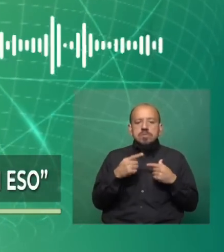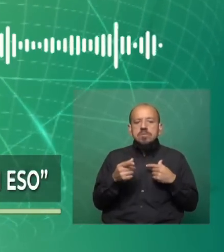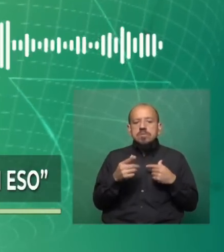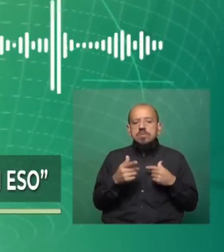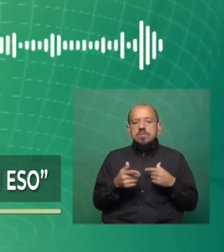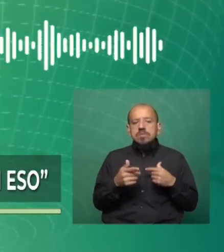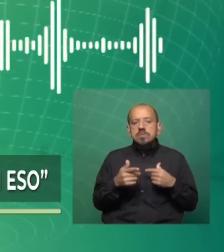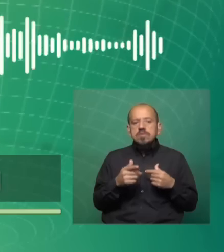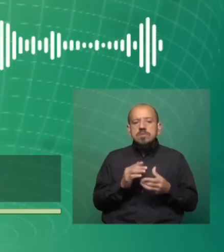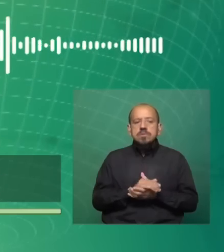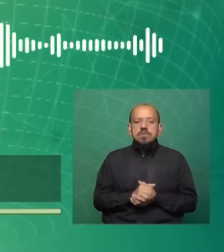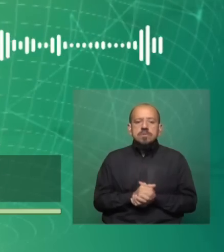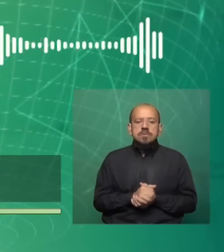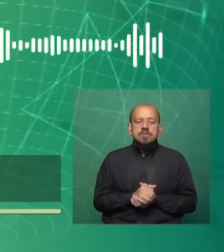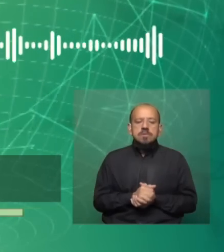en esto viste